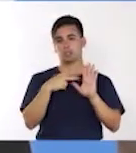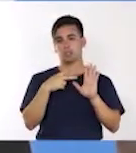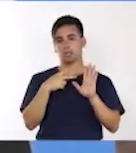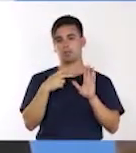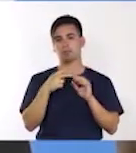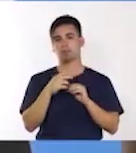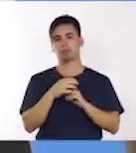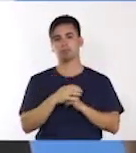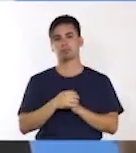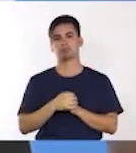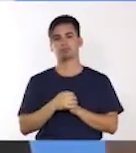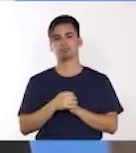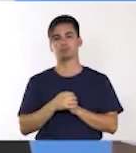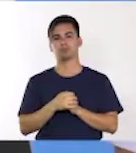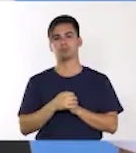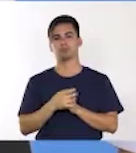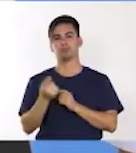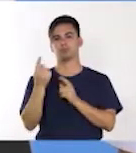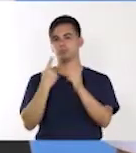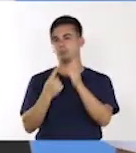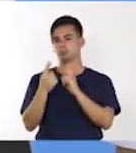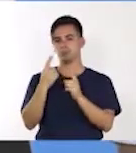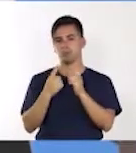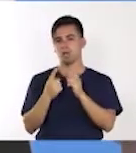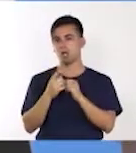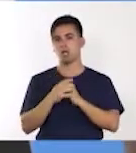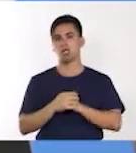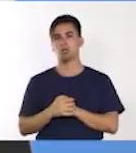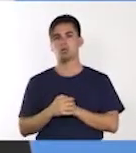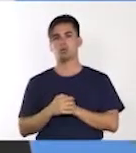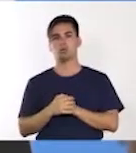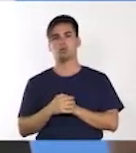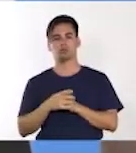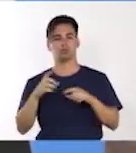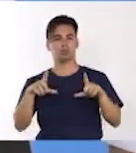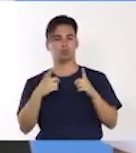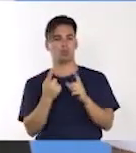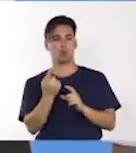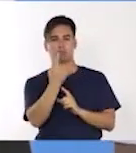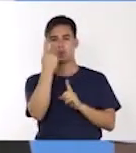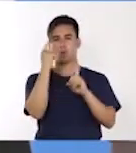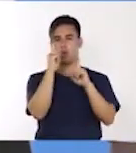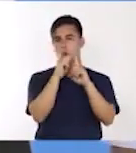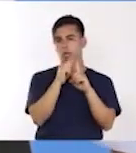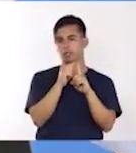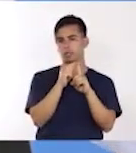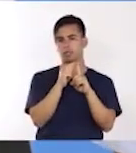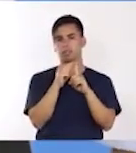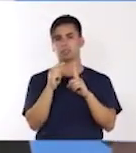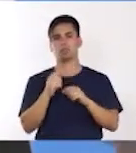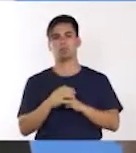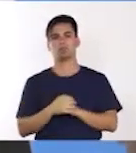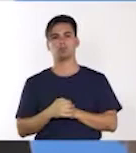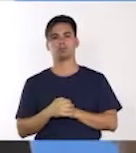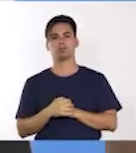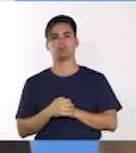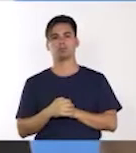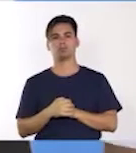digamos, muy puntual, que dé cumplimiento apenas a un objetivo o a